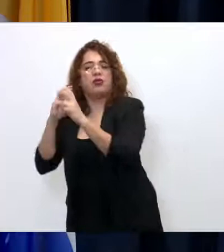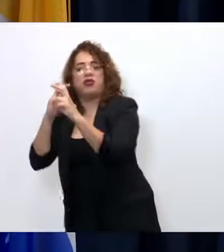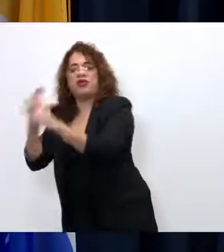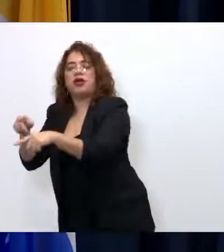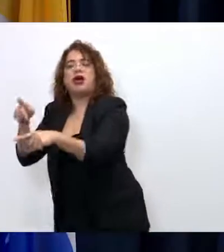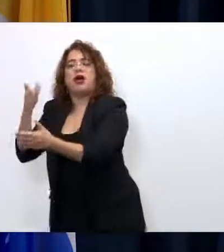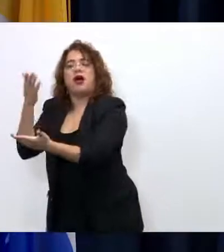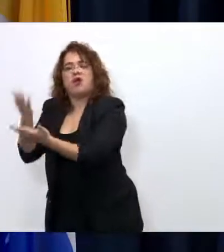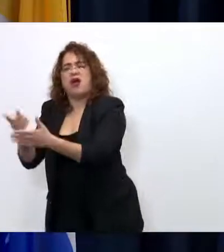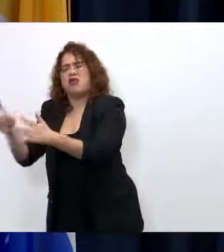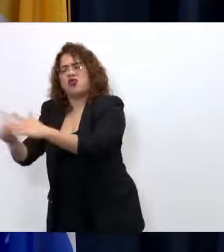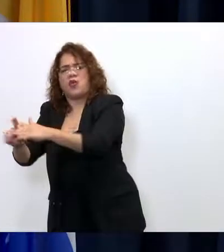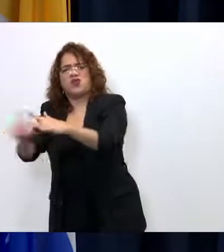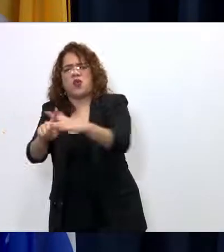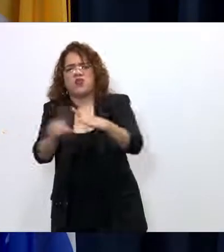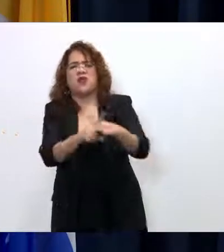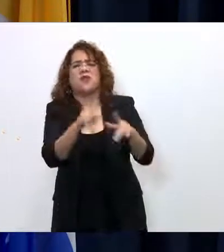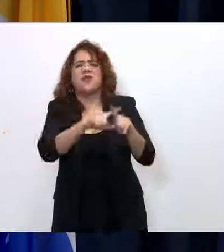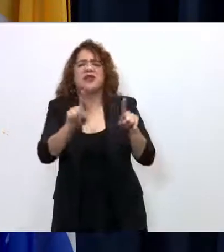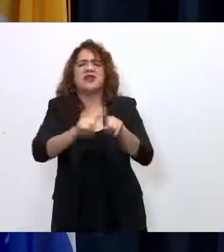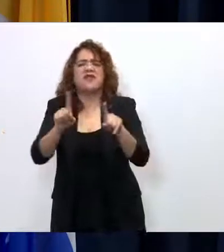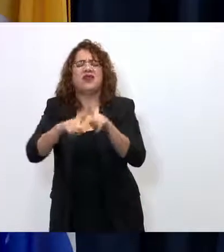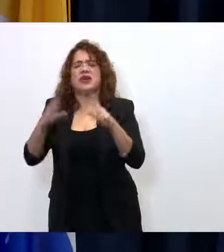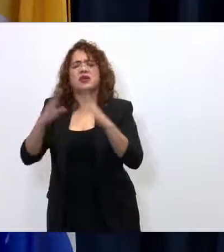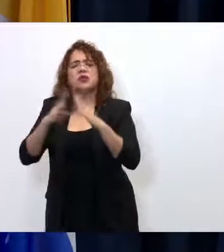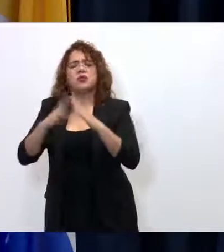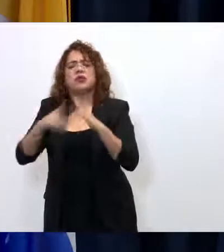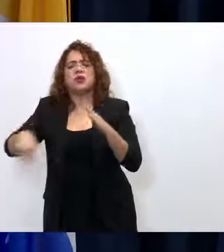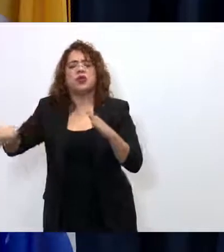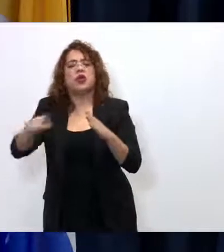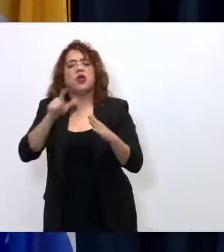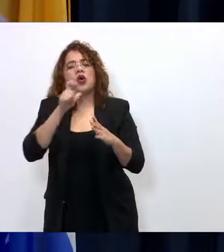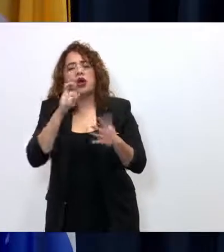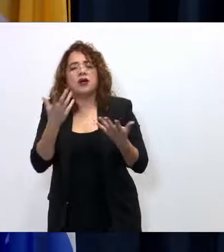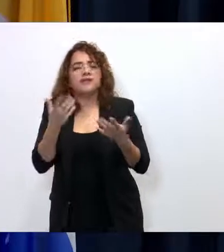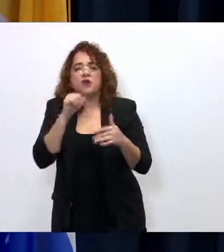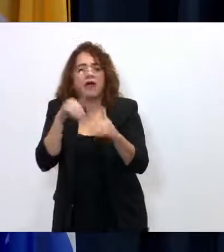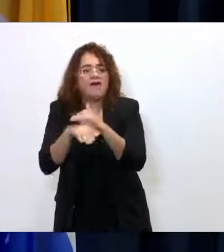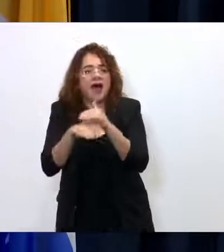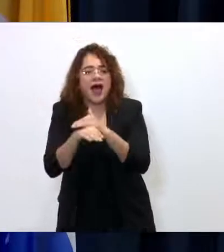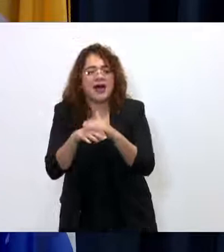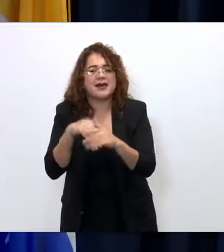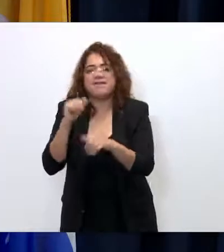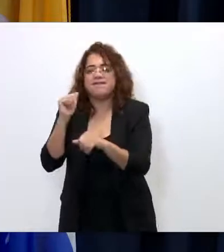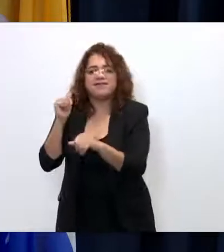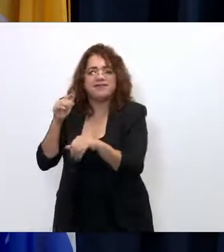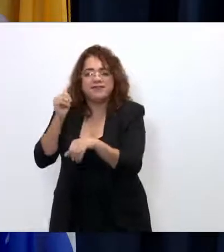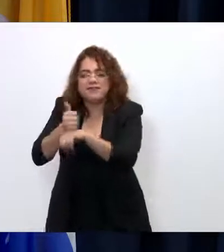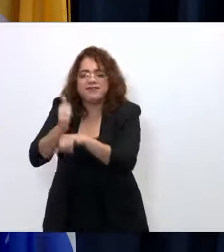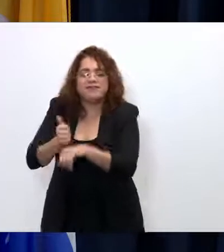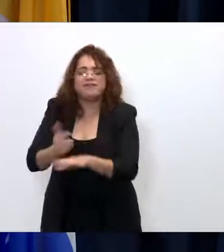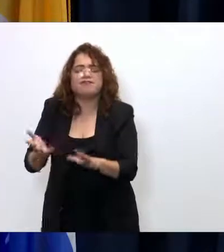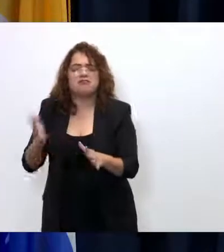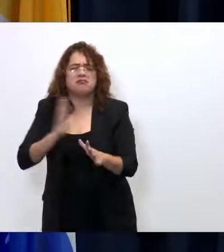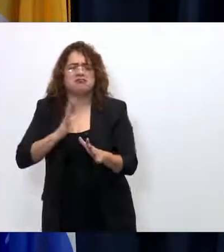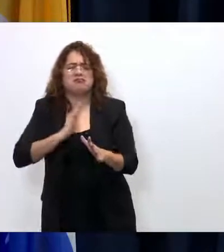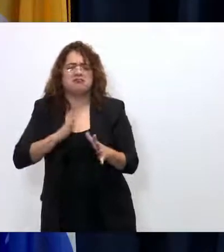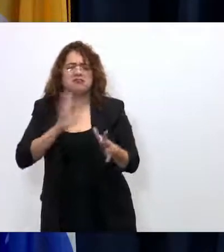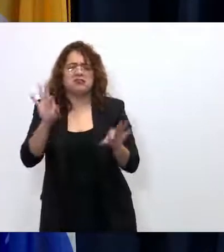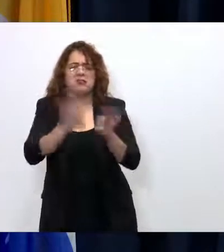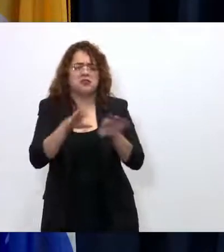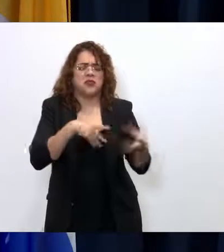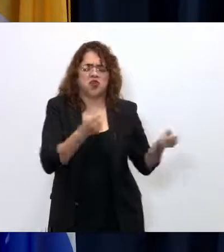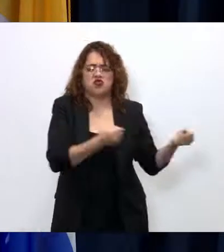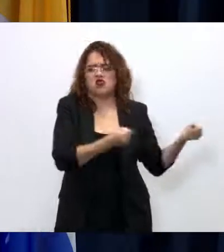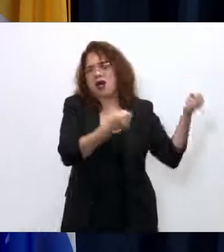como a través de nuestros vehículos de vacunaciones móviles que administran vacunas a los residentes confinados en el hogar y